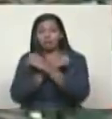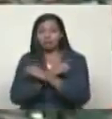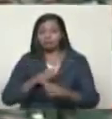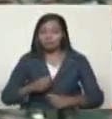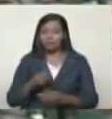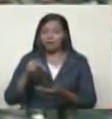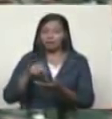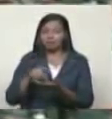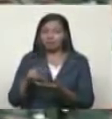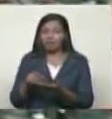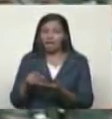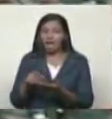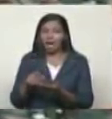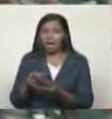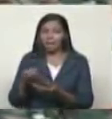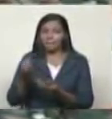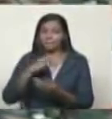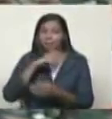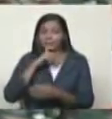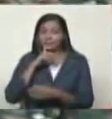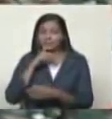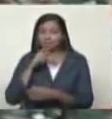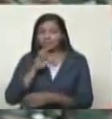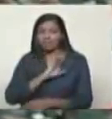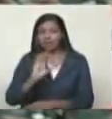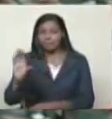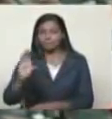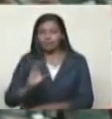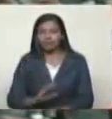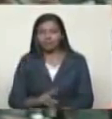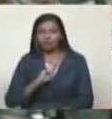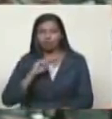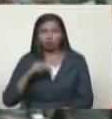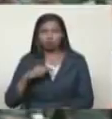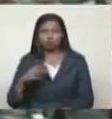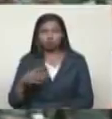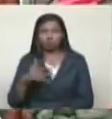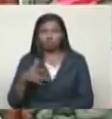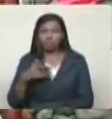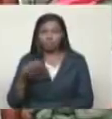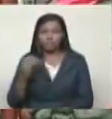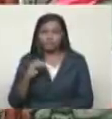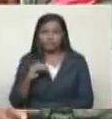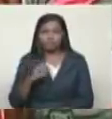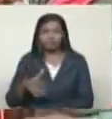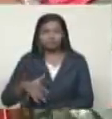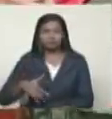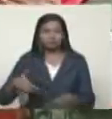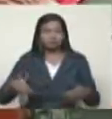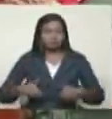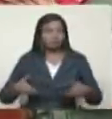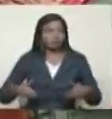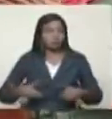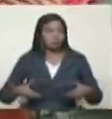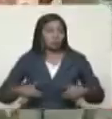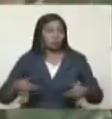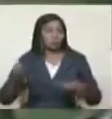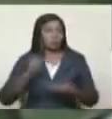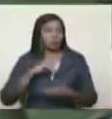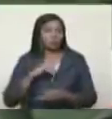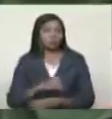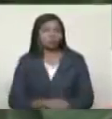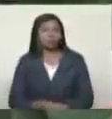para los momentos más difíciles de la patria, aguantar el fragor del combate y resistir y vencer.